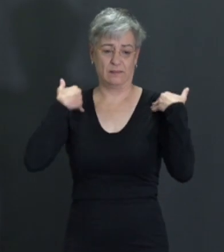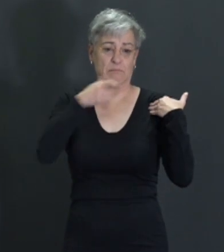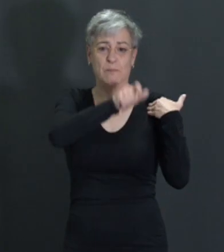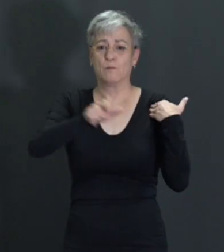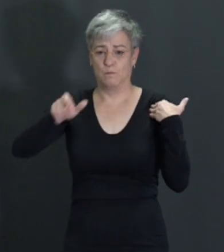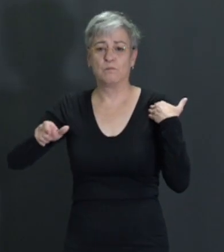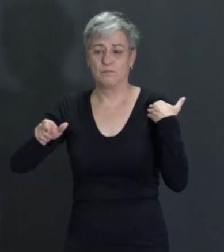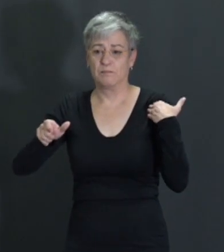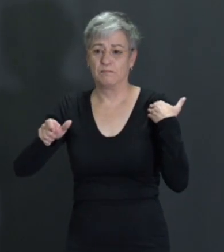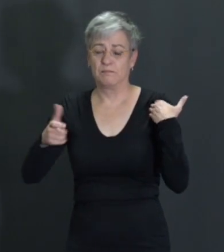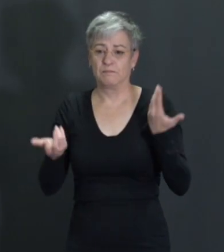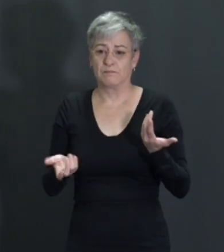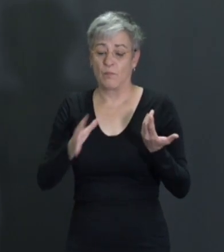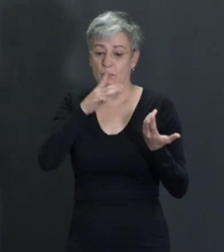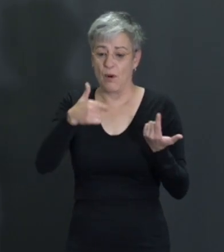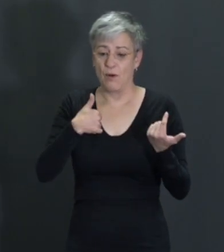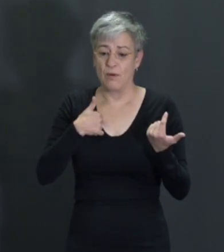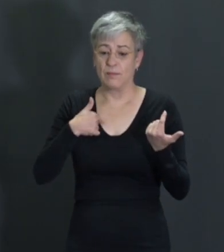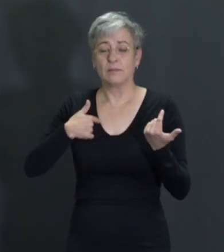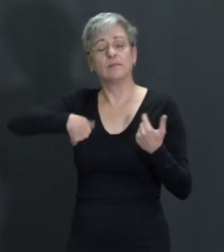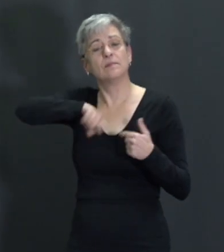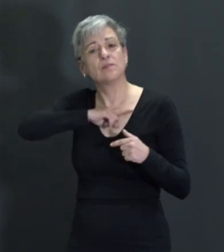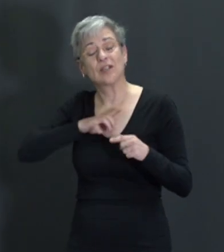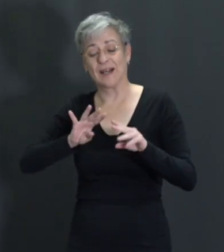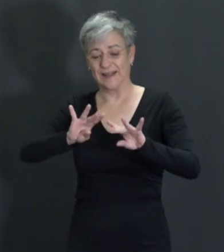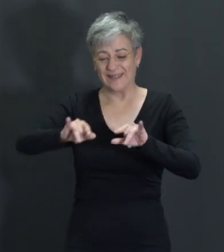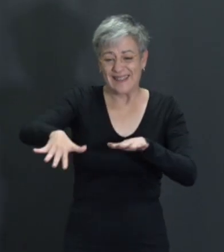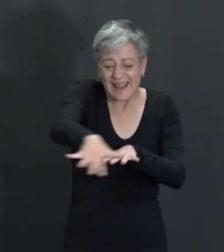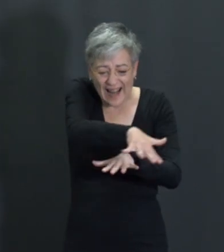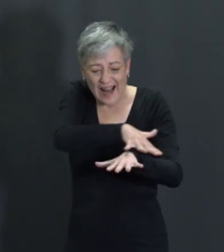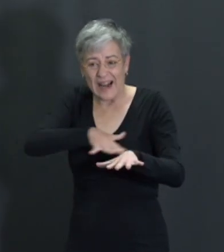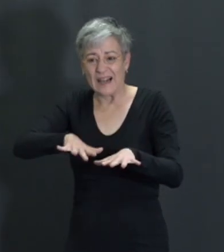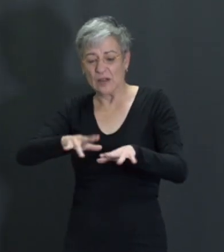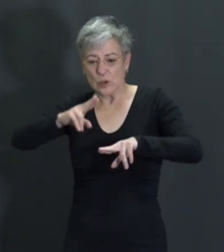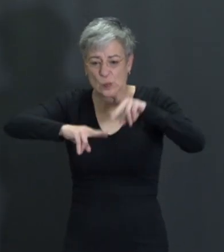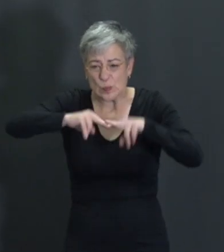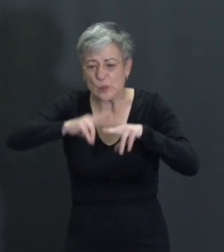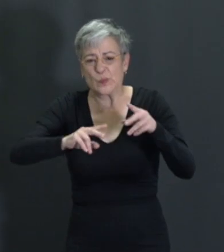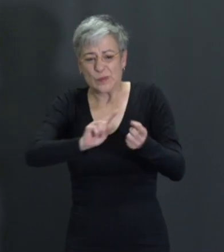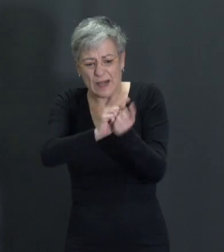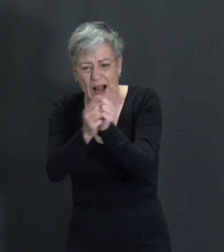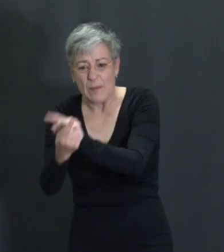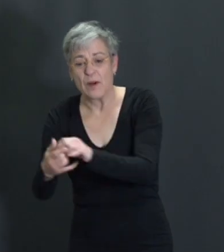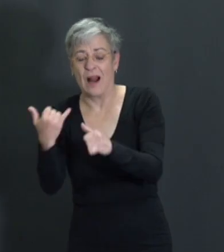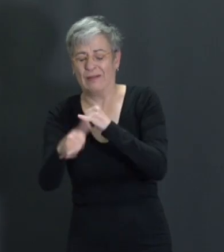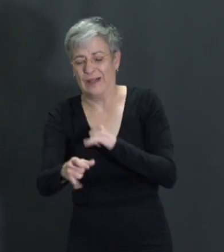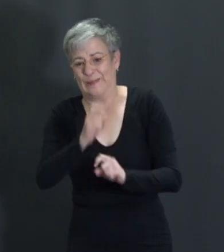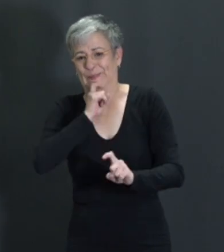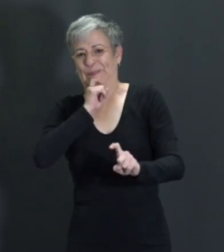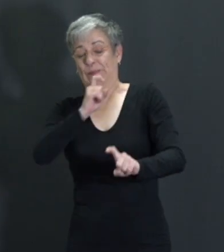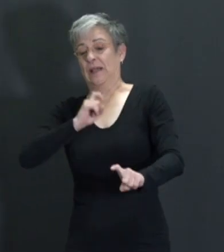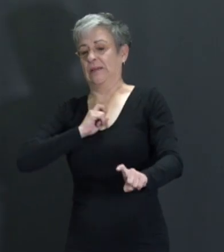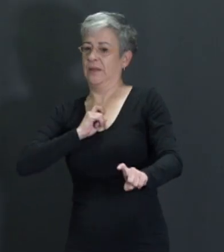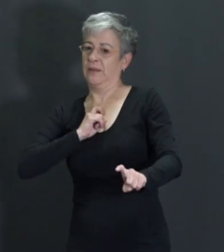bueno, cambiamos tanto la naturaleza que yo creo que también nos da avisos, ¿no? Este ha sido